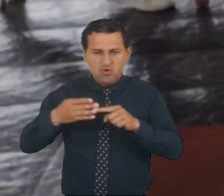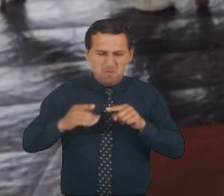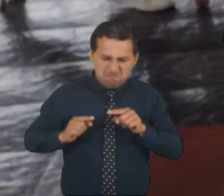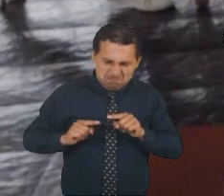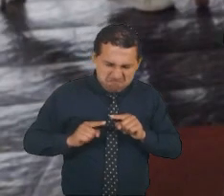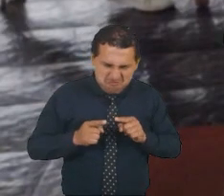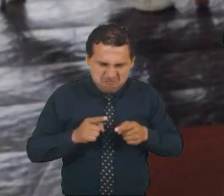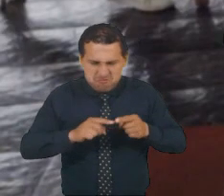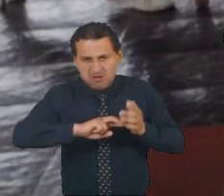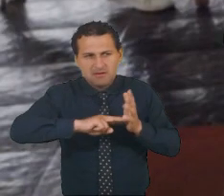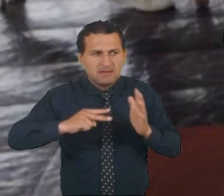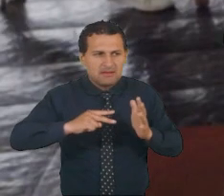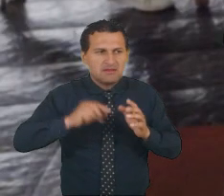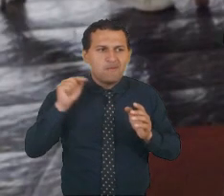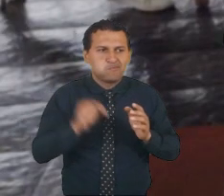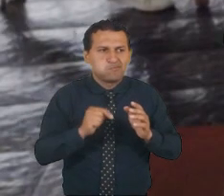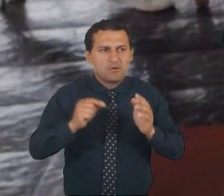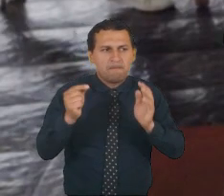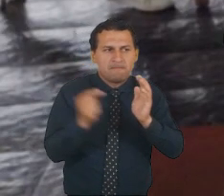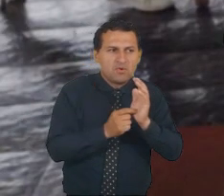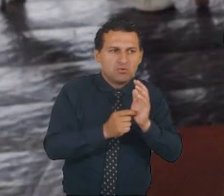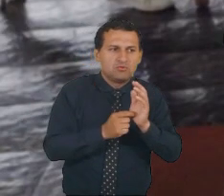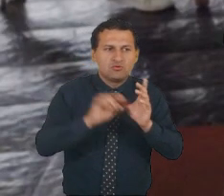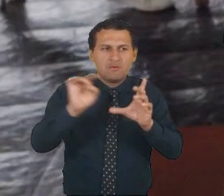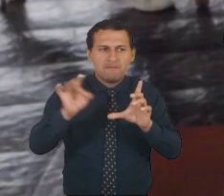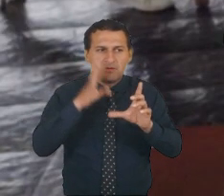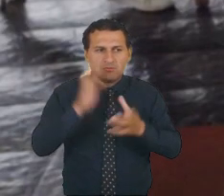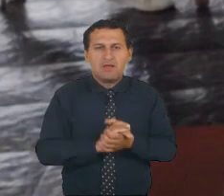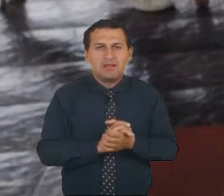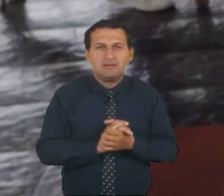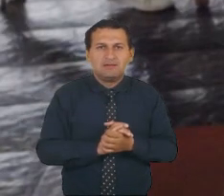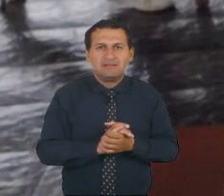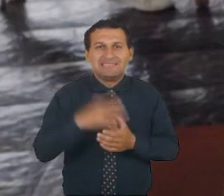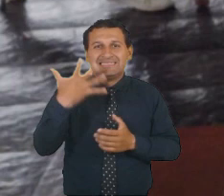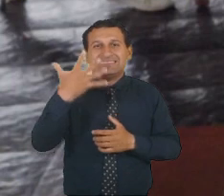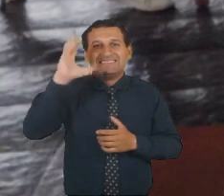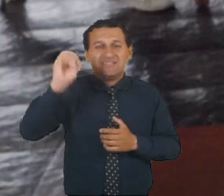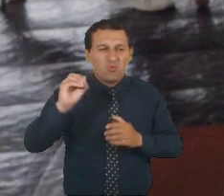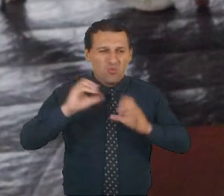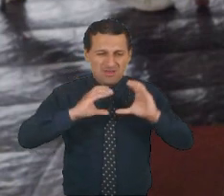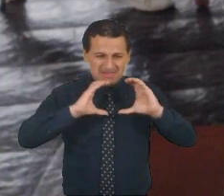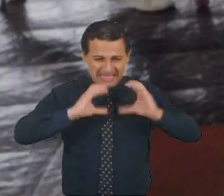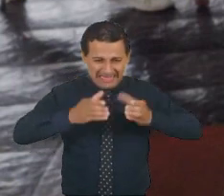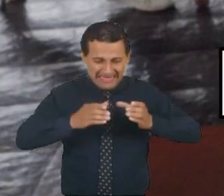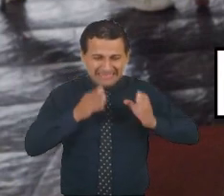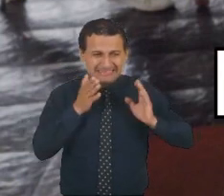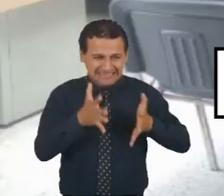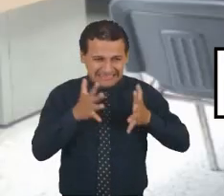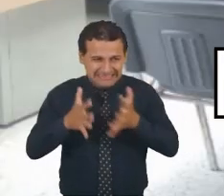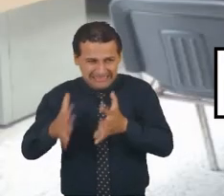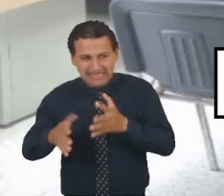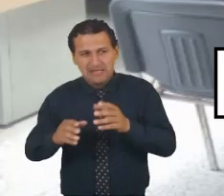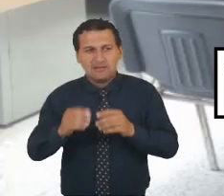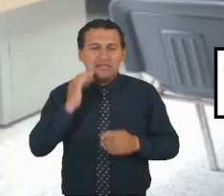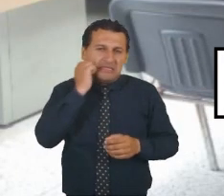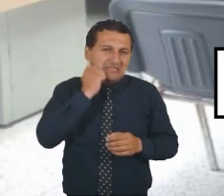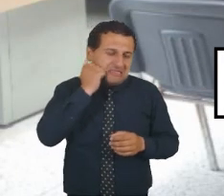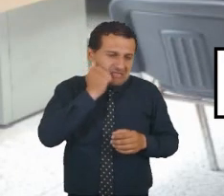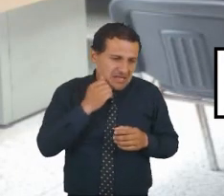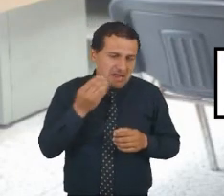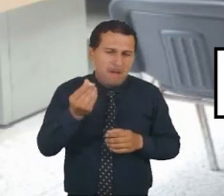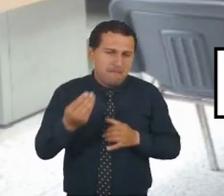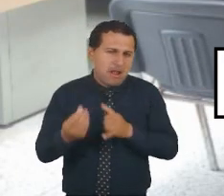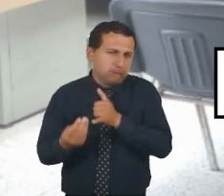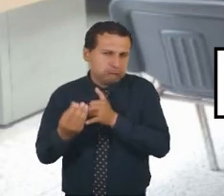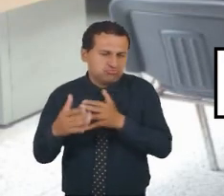La última es competencias digitales. Con nuestra estrategia Punto Vive Digital, realizamos más de 50 cursos como